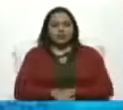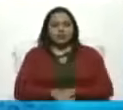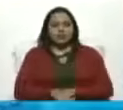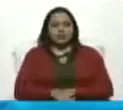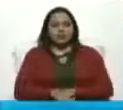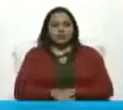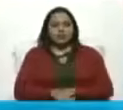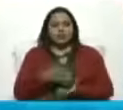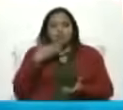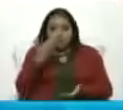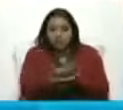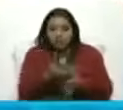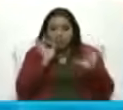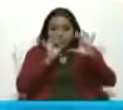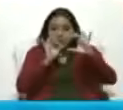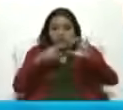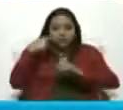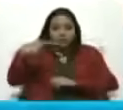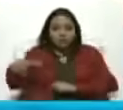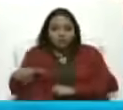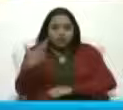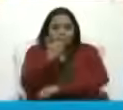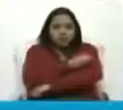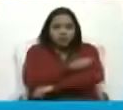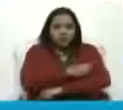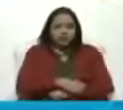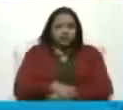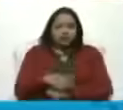¿Y se pidió carné político para vacunar?